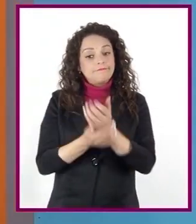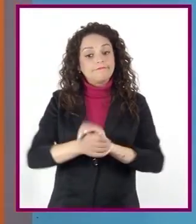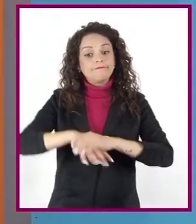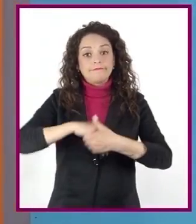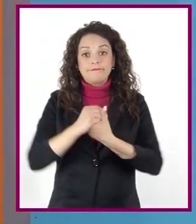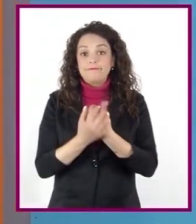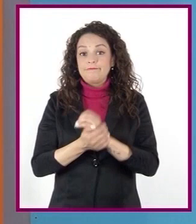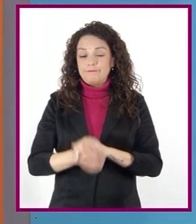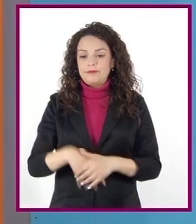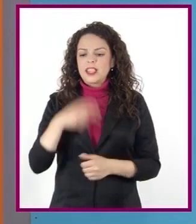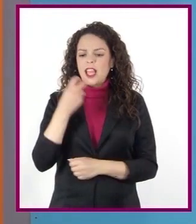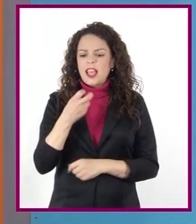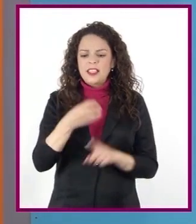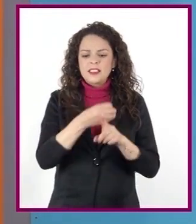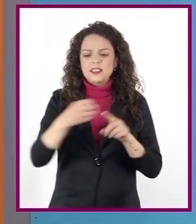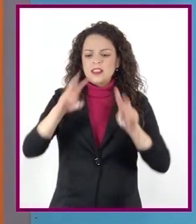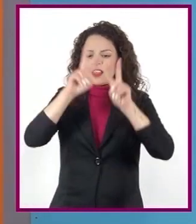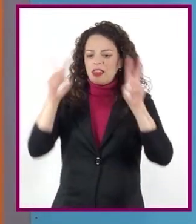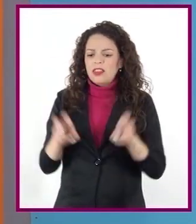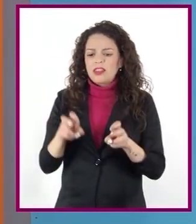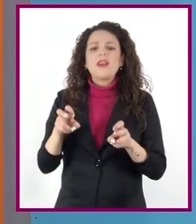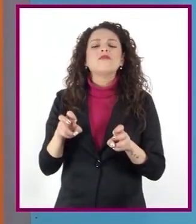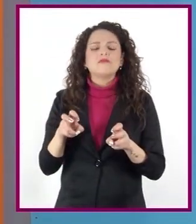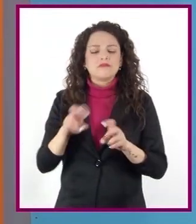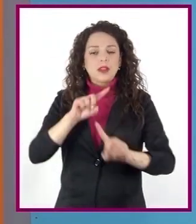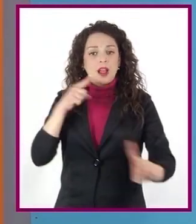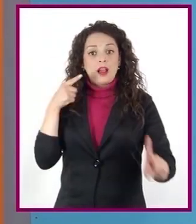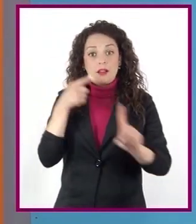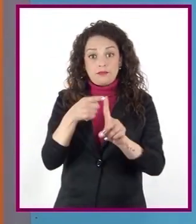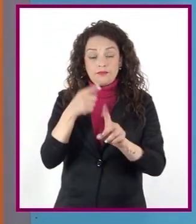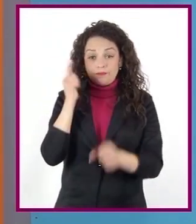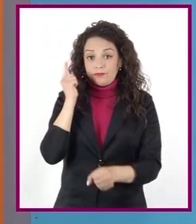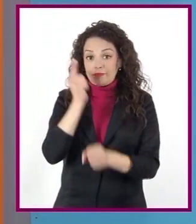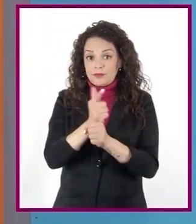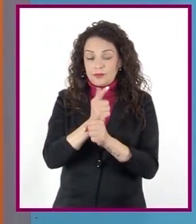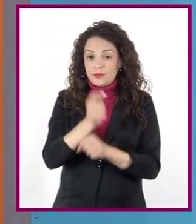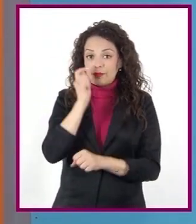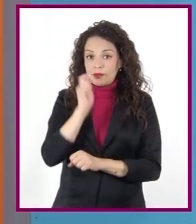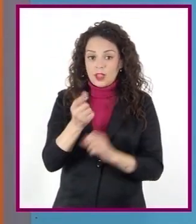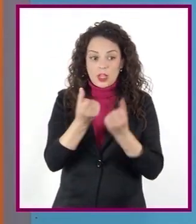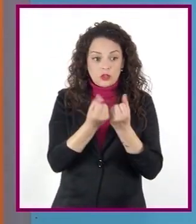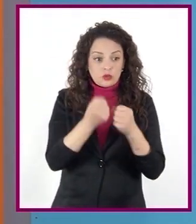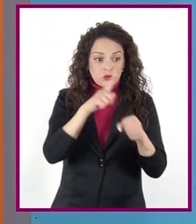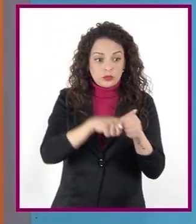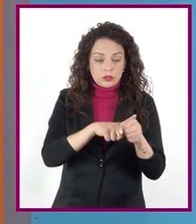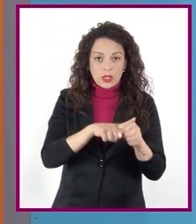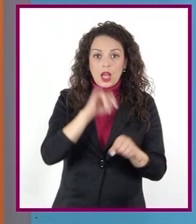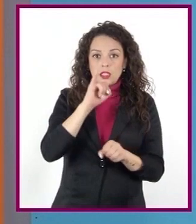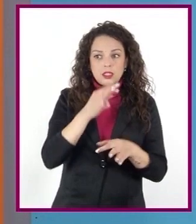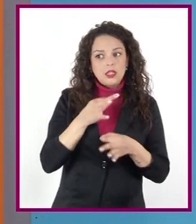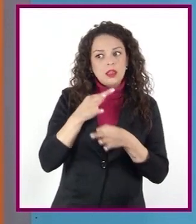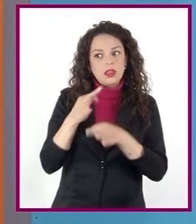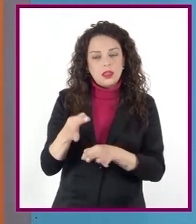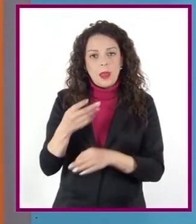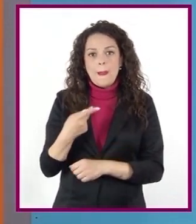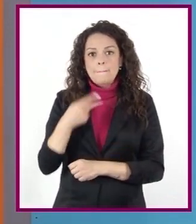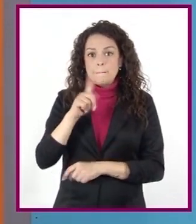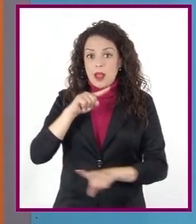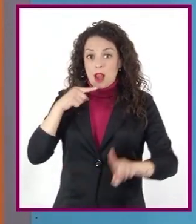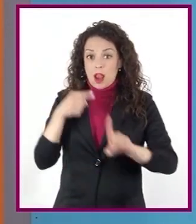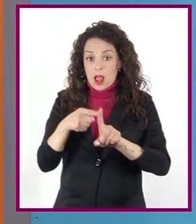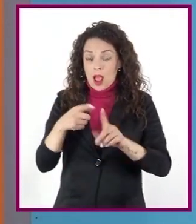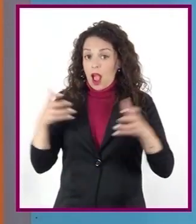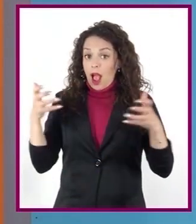La intención de esta sesión es identificar que las condiciones sociales influyen, pero no determinan el ejercicio de la